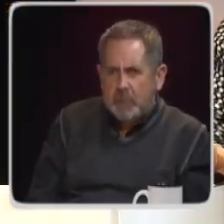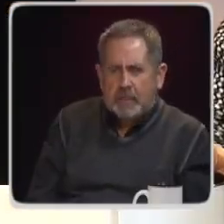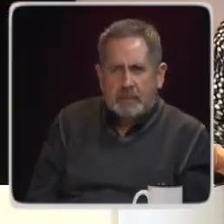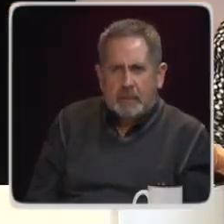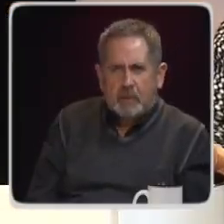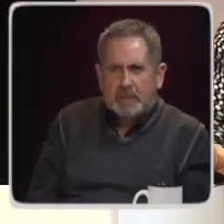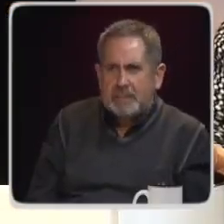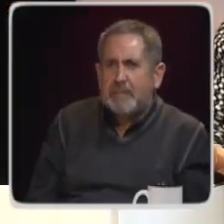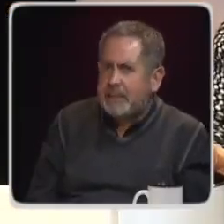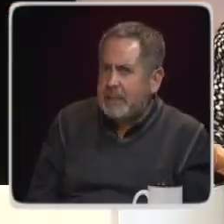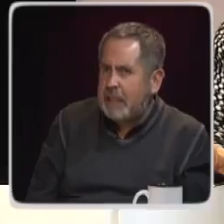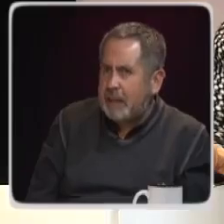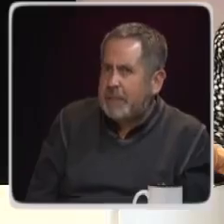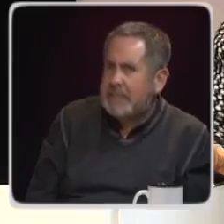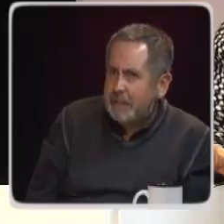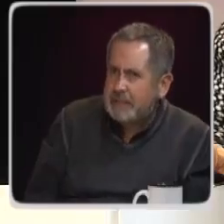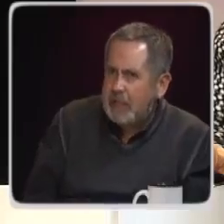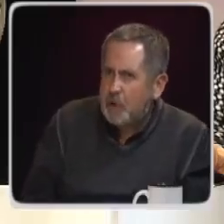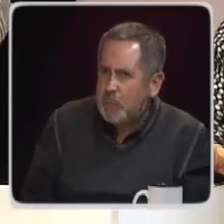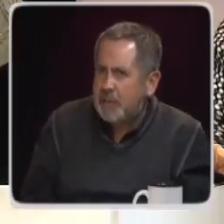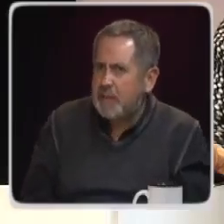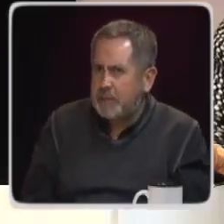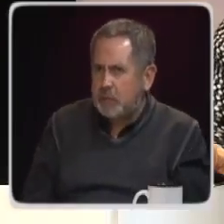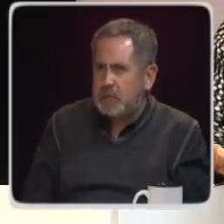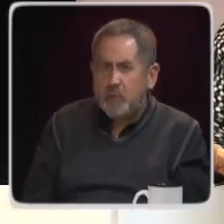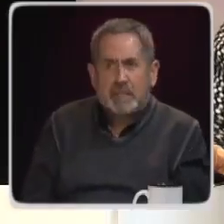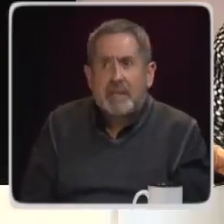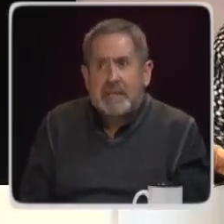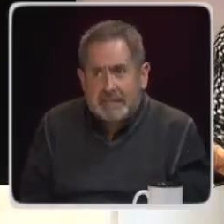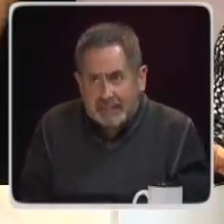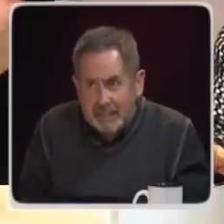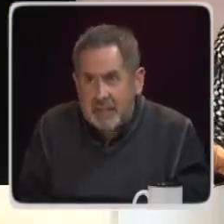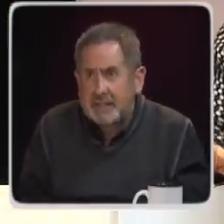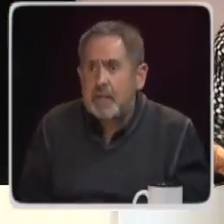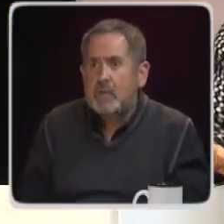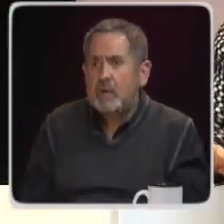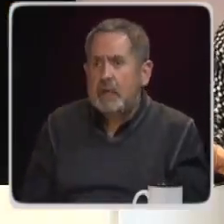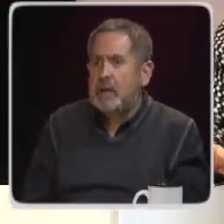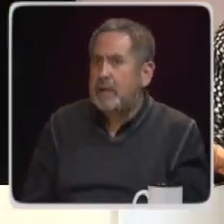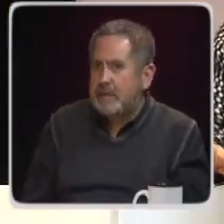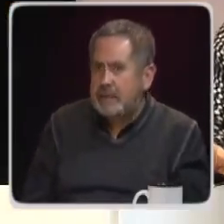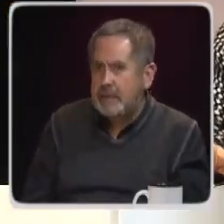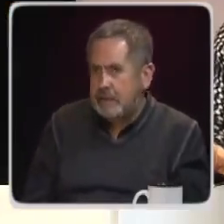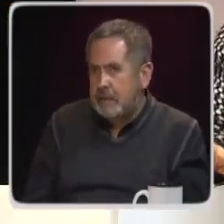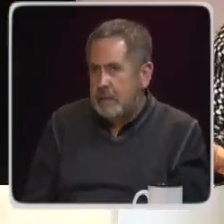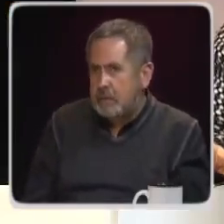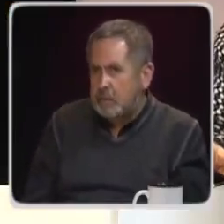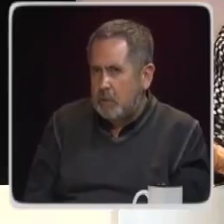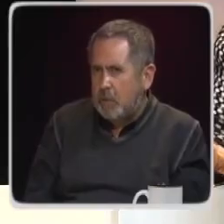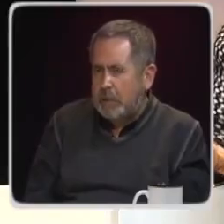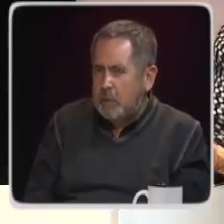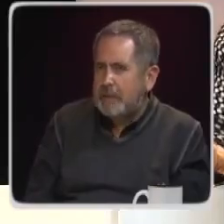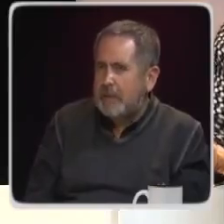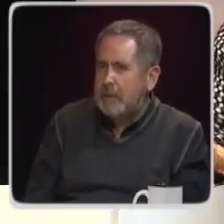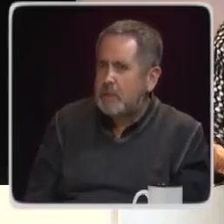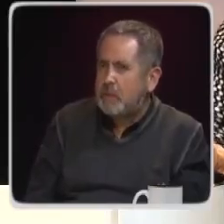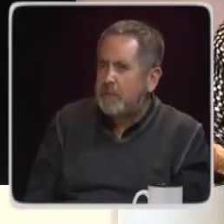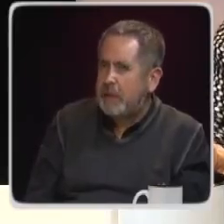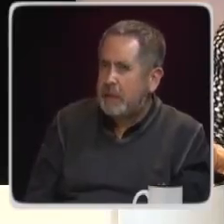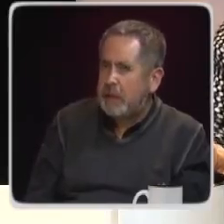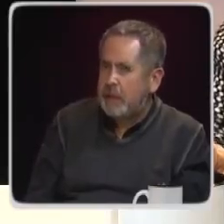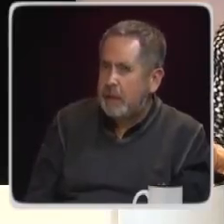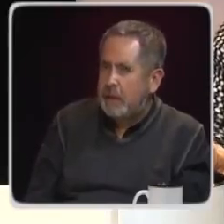ADEFAS? ¿Qué pasó con todo esto? ¿Qué son las ADEFAS? Las ADEFAS son todo aquello que no se ha ejecutado, que no se ha ejercido y que de repente aparece medio misterioso y va